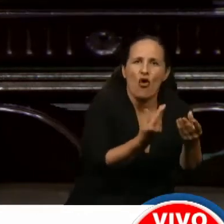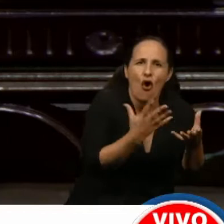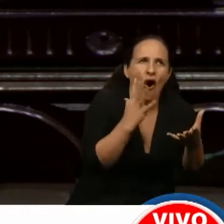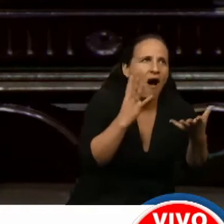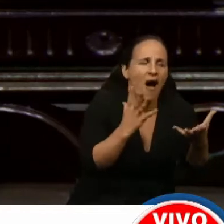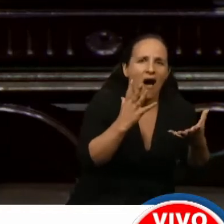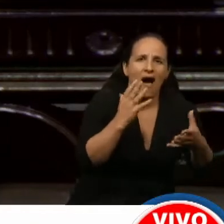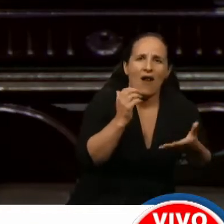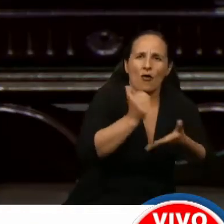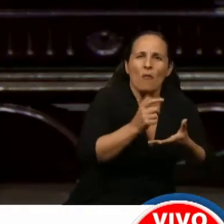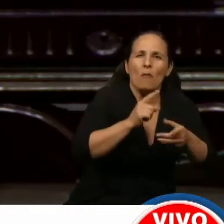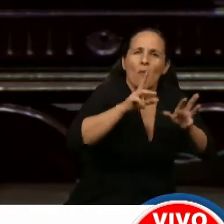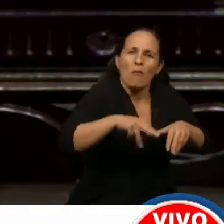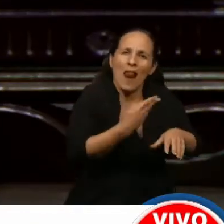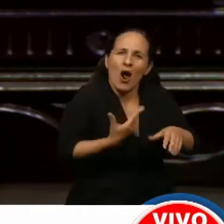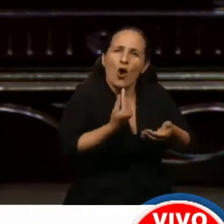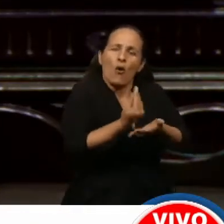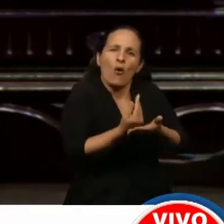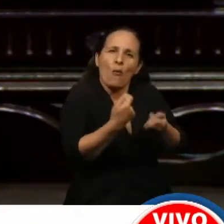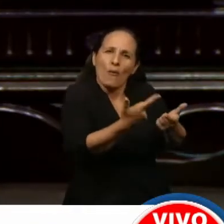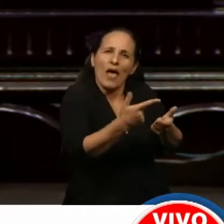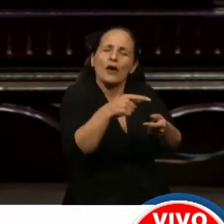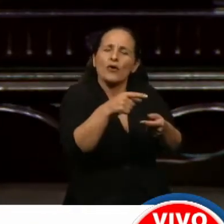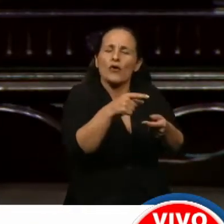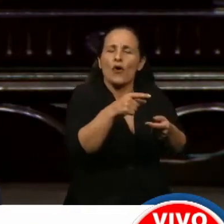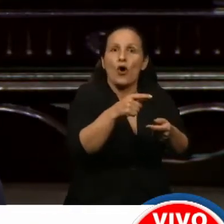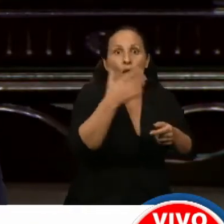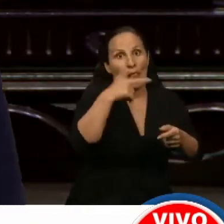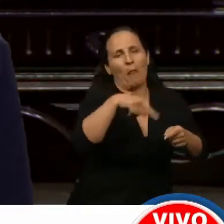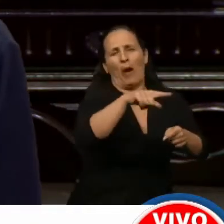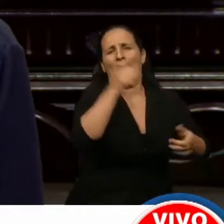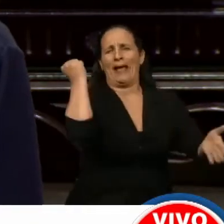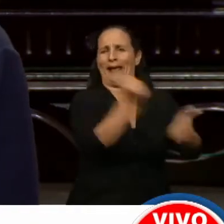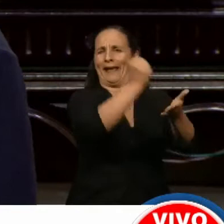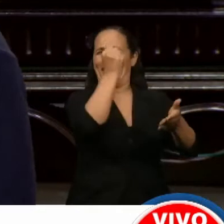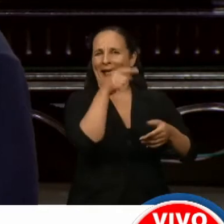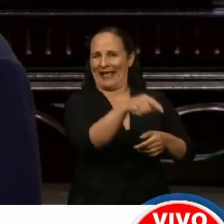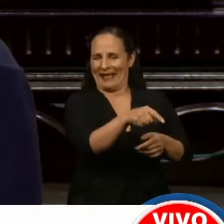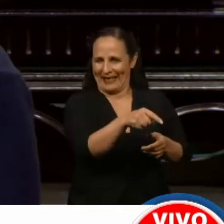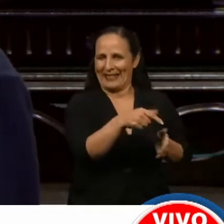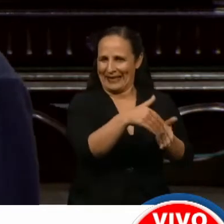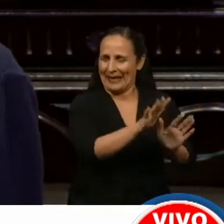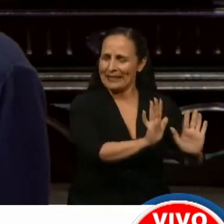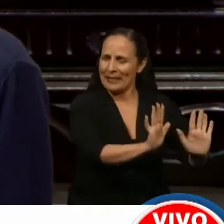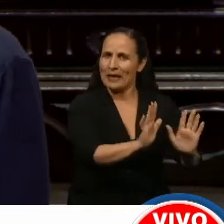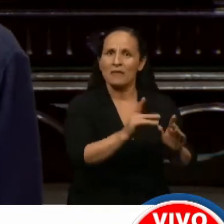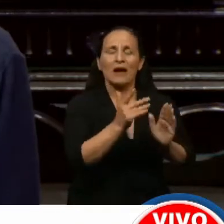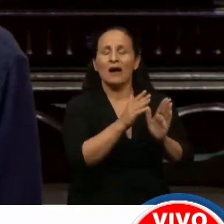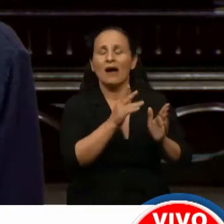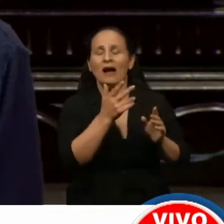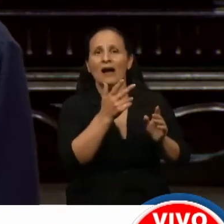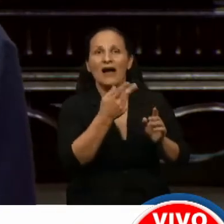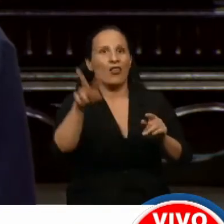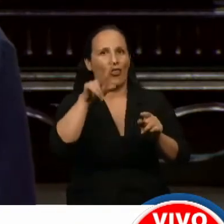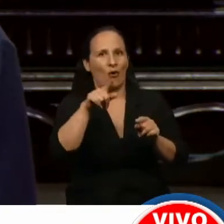presencia del Estado con políticas sociales por las que después son muchas veces estigmatizados, a 506.000.